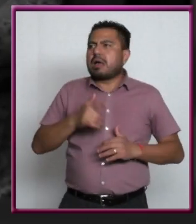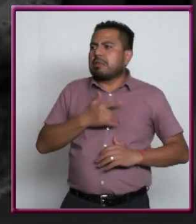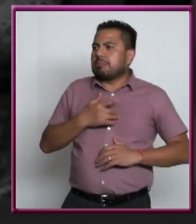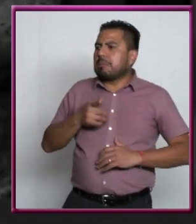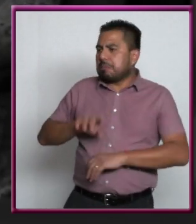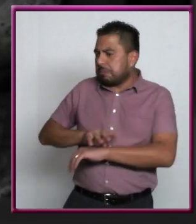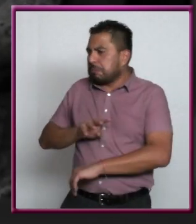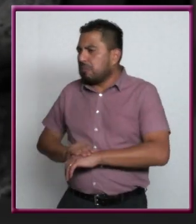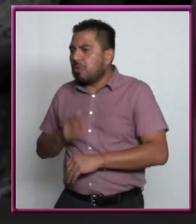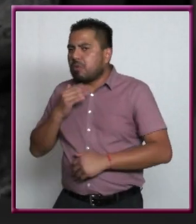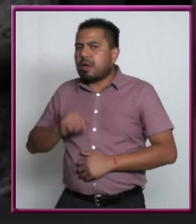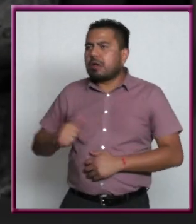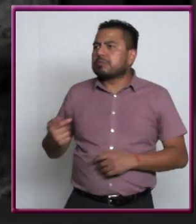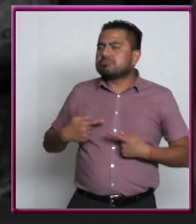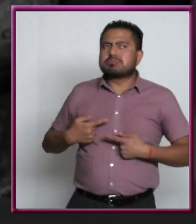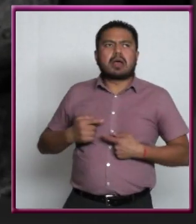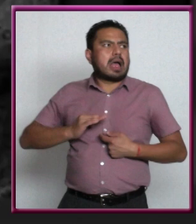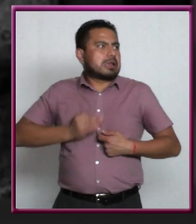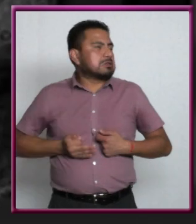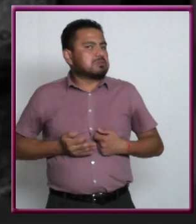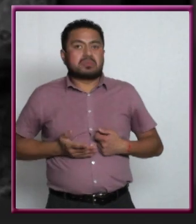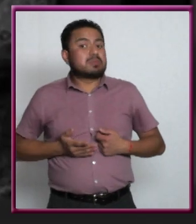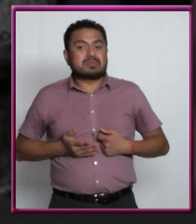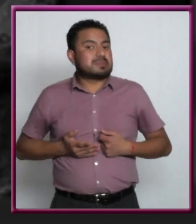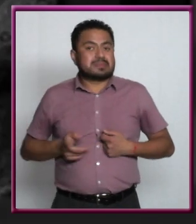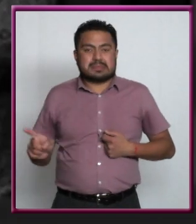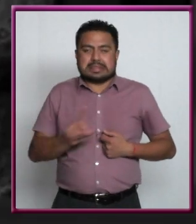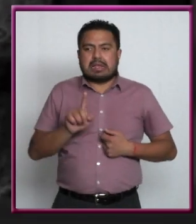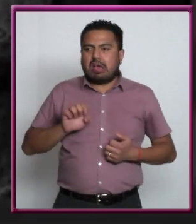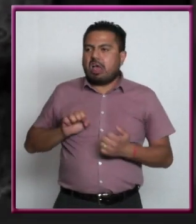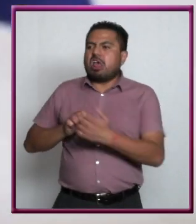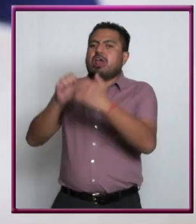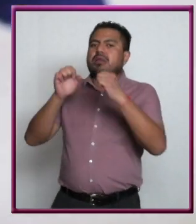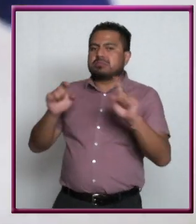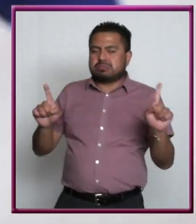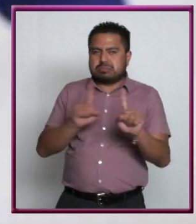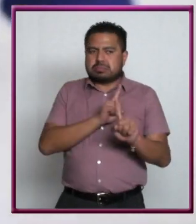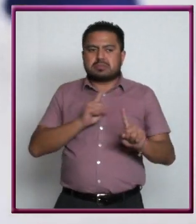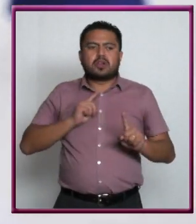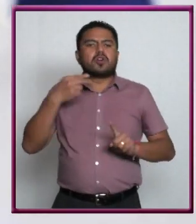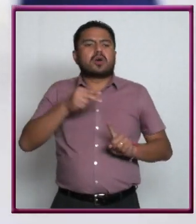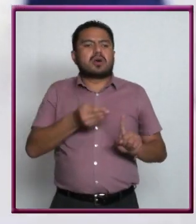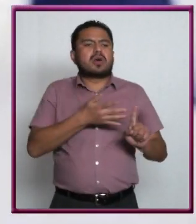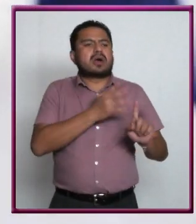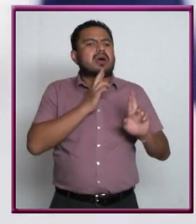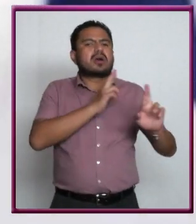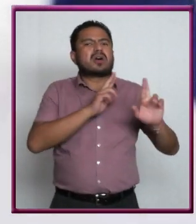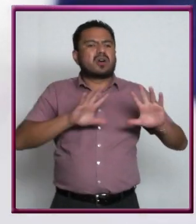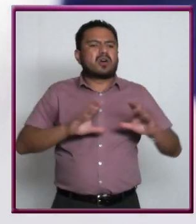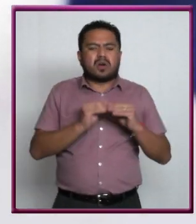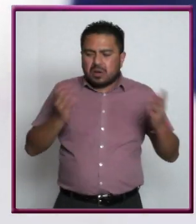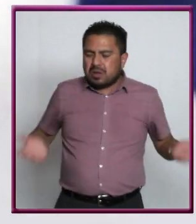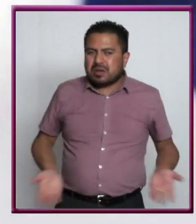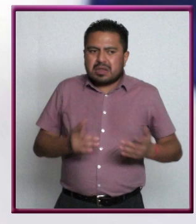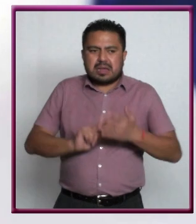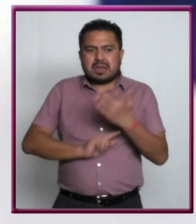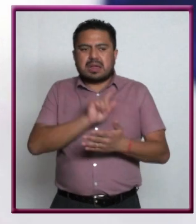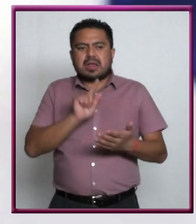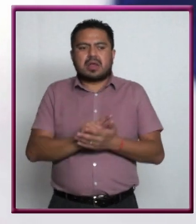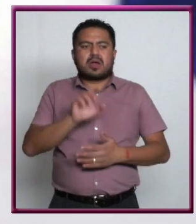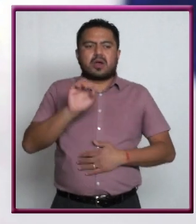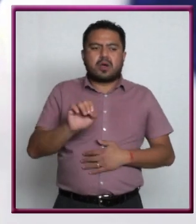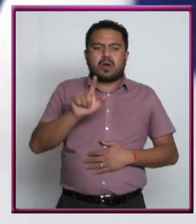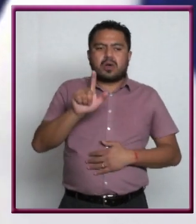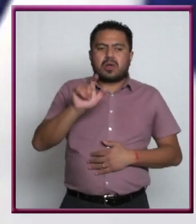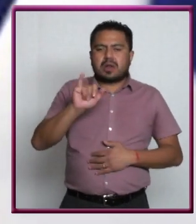sin consentimiento de la otra persona, ¿no?, o que sea mediante engaño. El nombre proviene como resultado de la impulsora de esta